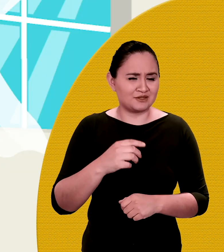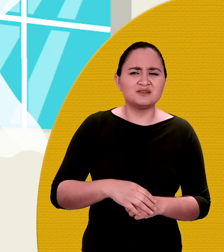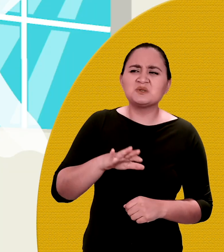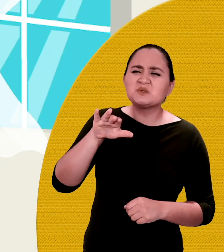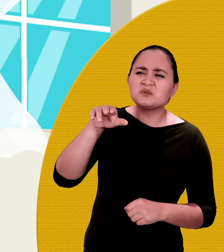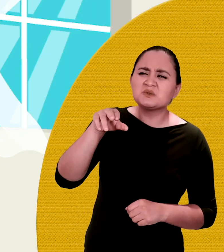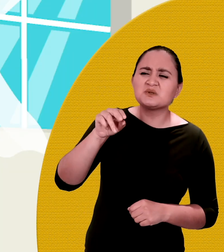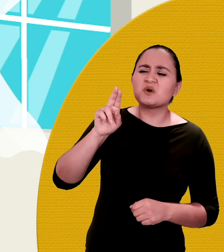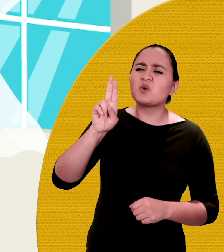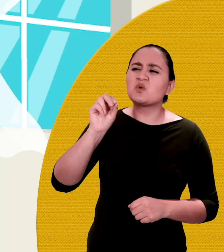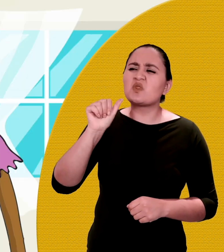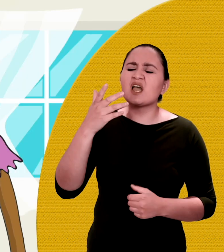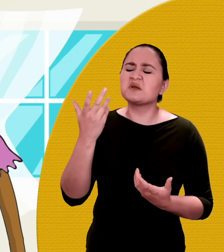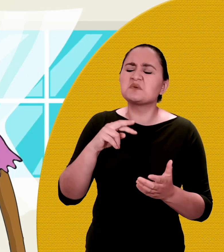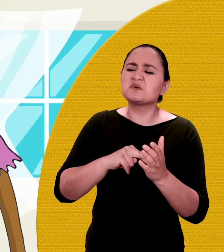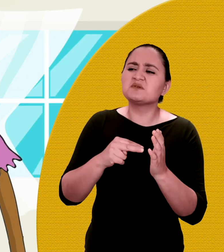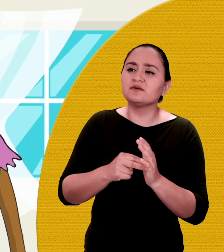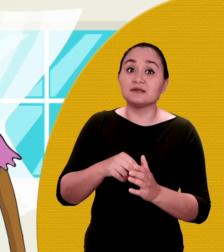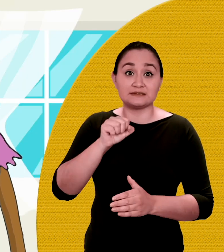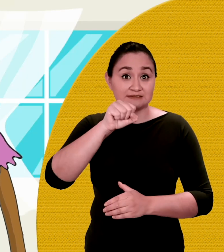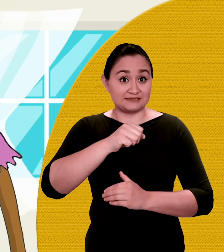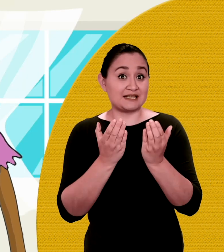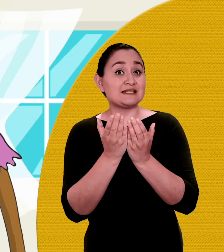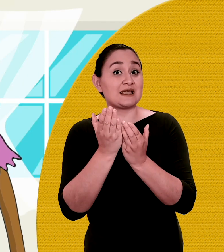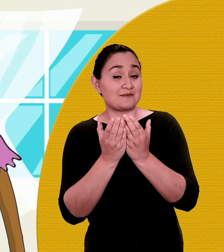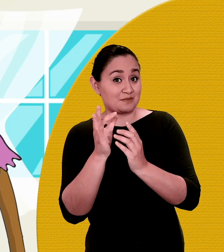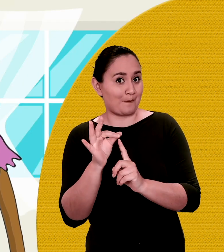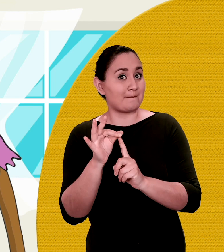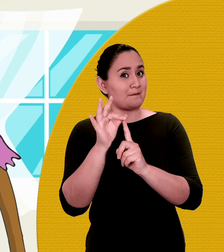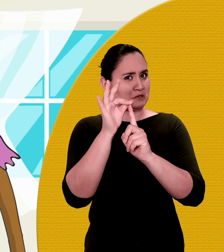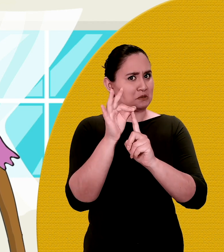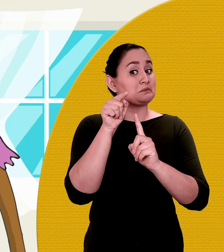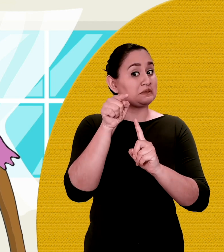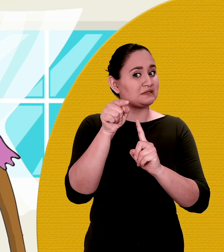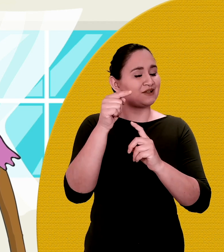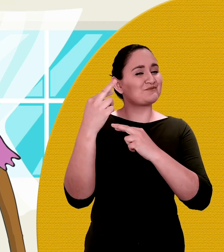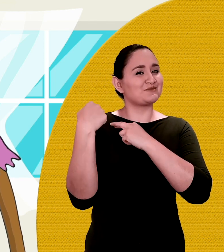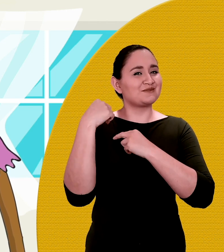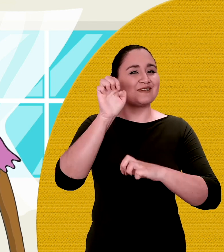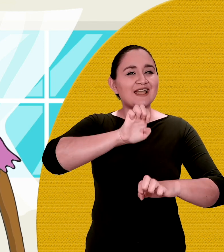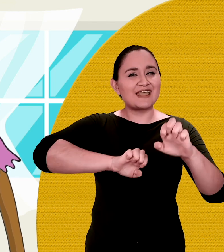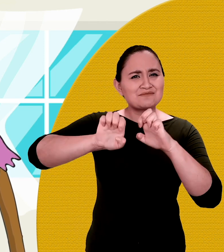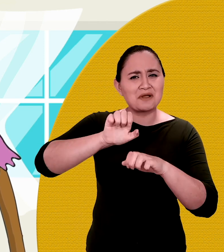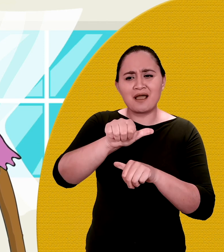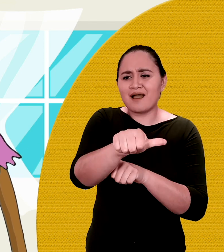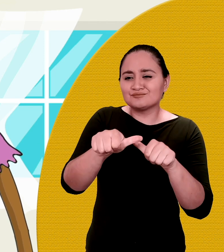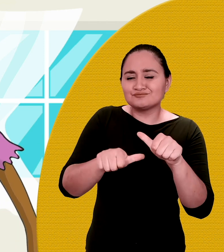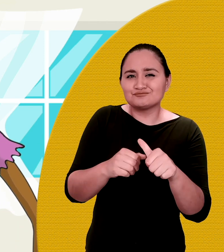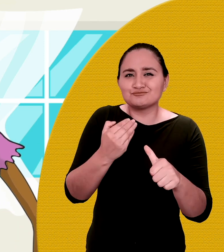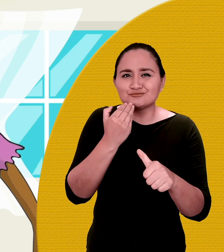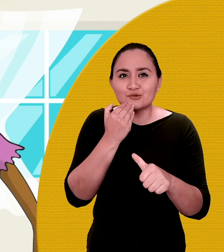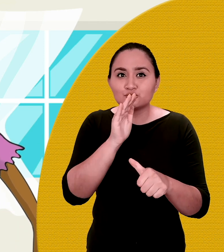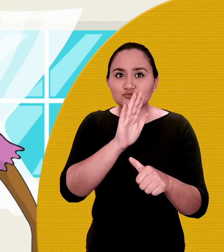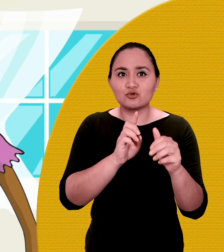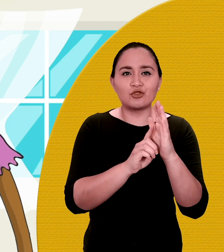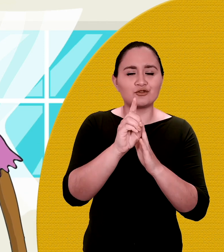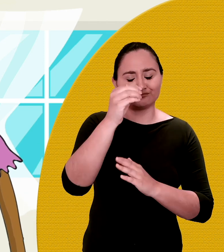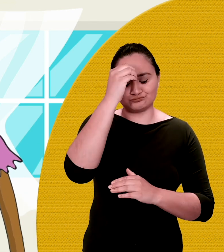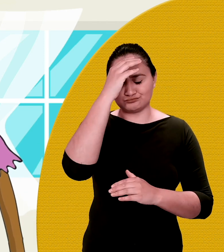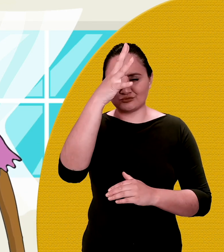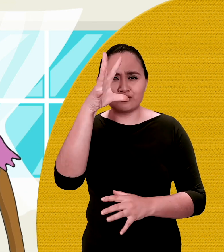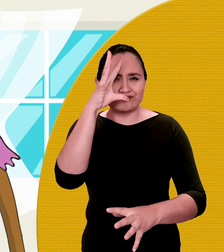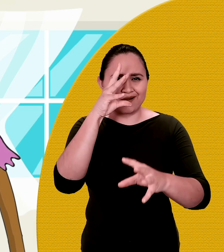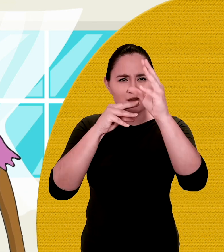puedes explicar qué significa? Sí, es un servicio especializado que te ayuda a evaluar y brinda asesoría para mejorar tu